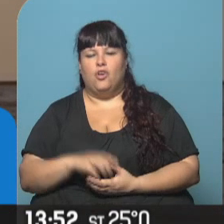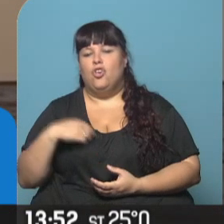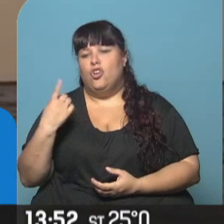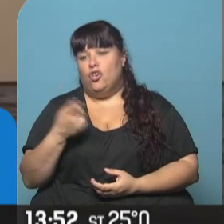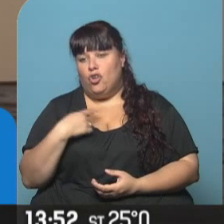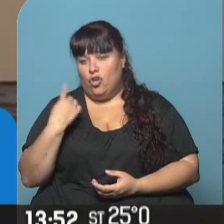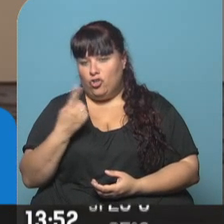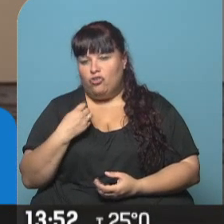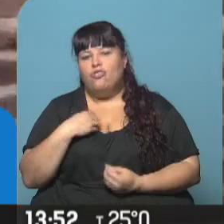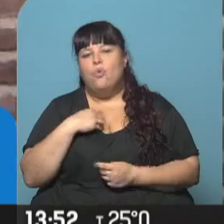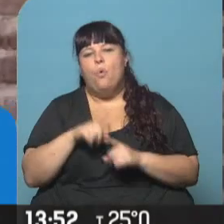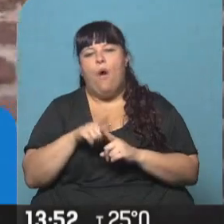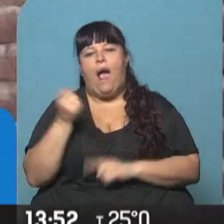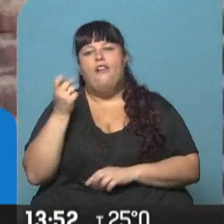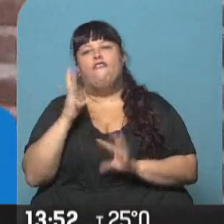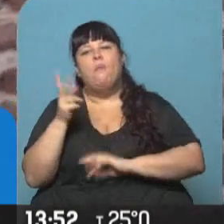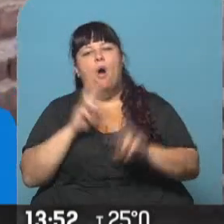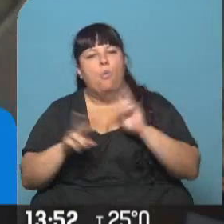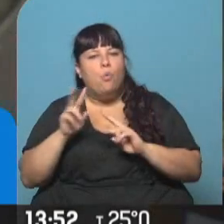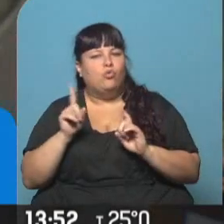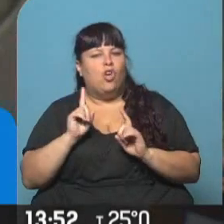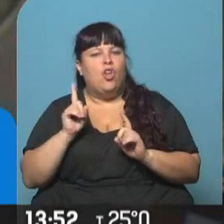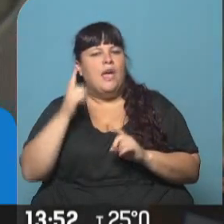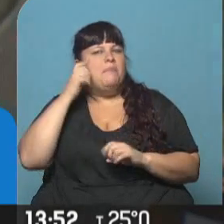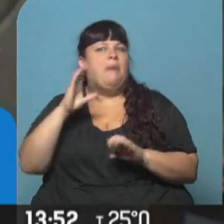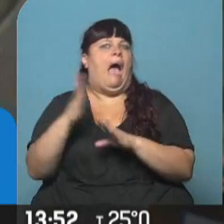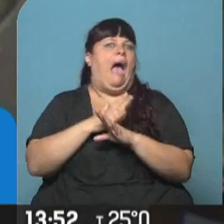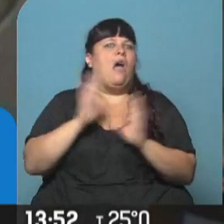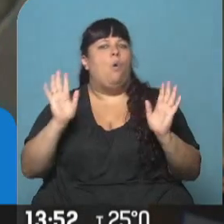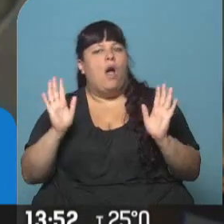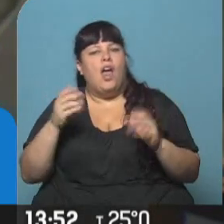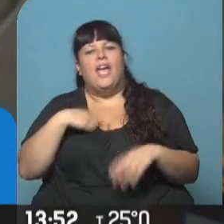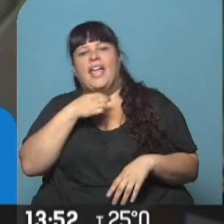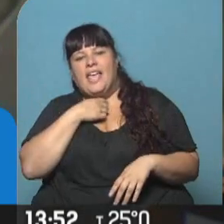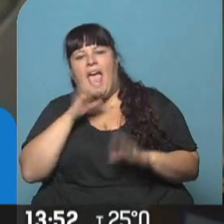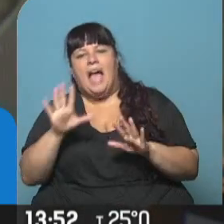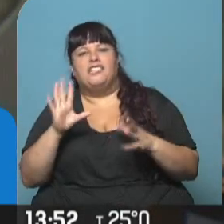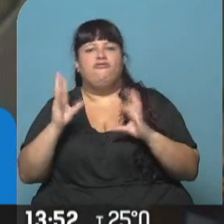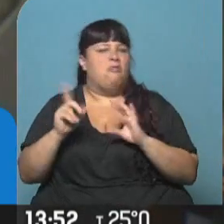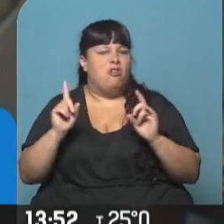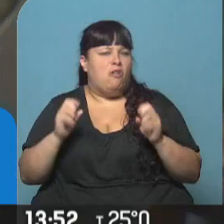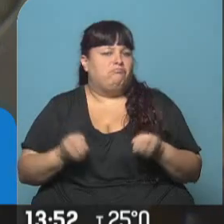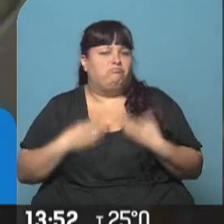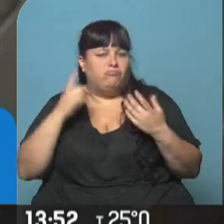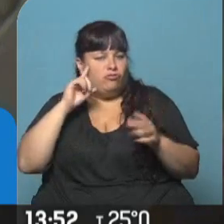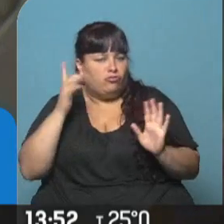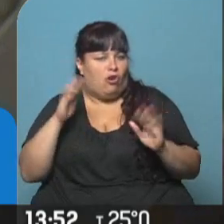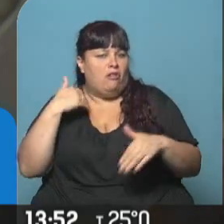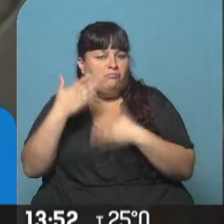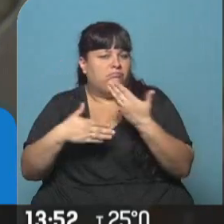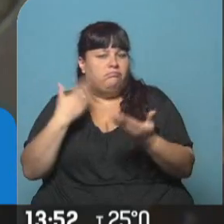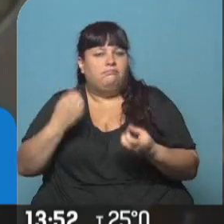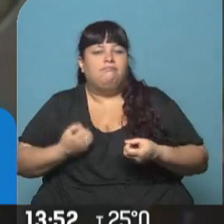Nosotros lo sentimos como una búsqueda, sin tener un prejuicio previo a decir queremos hacer tal o cual cosa, sino ir dejando